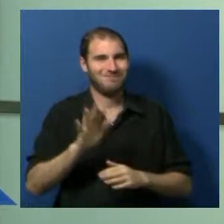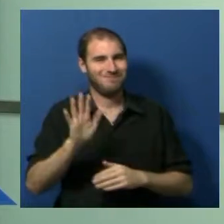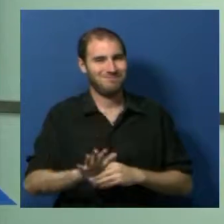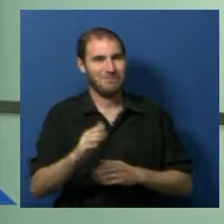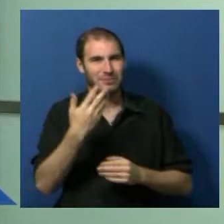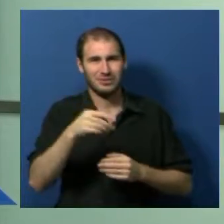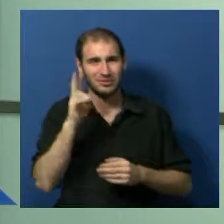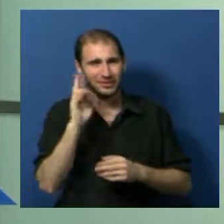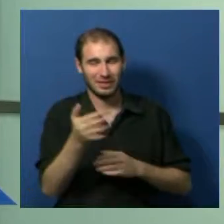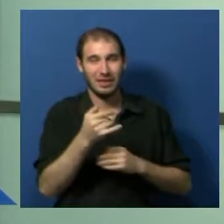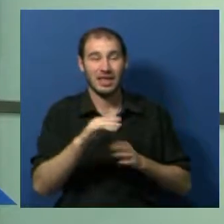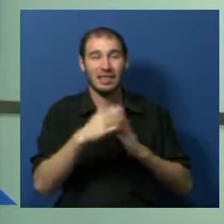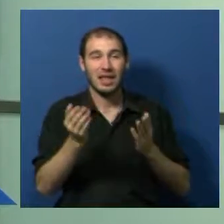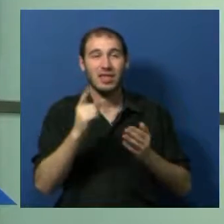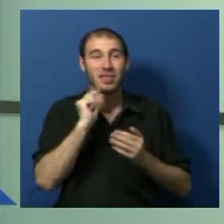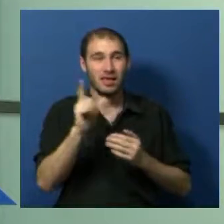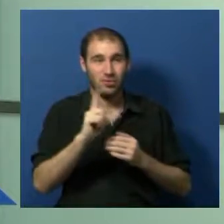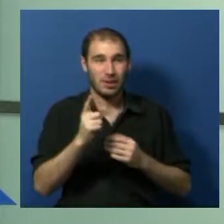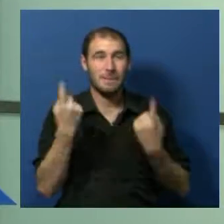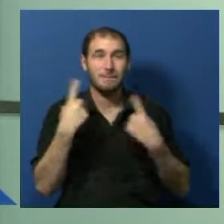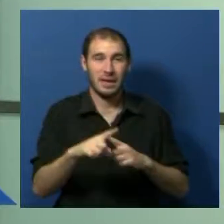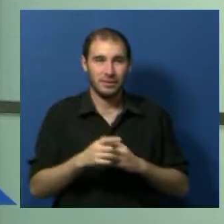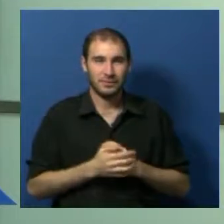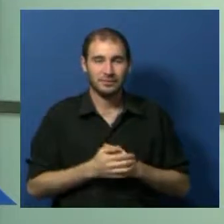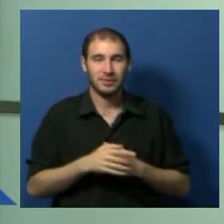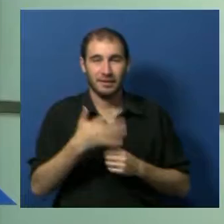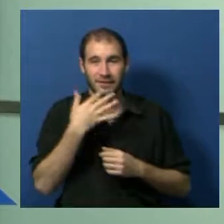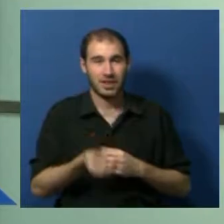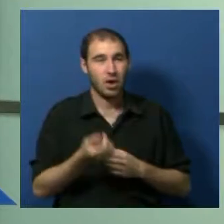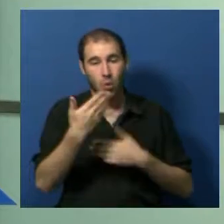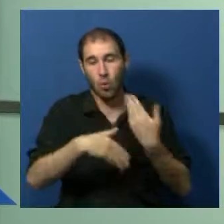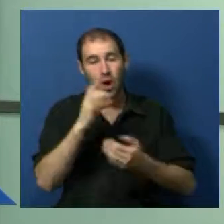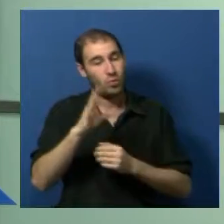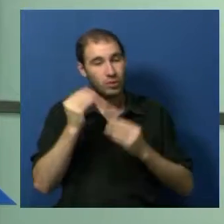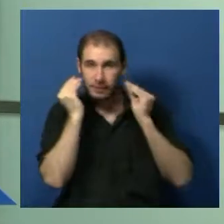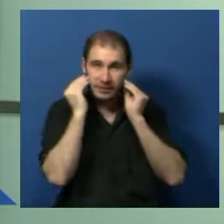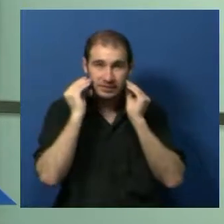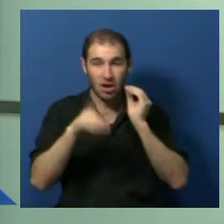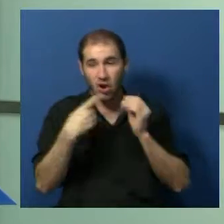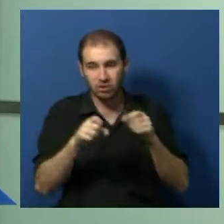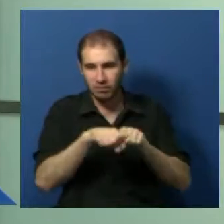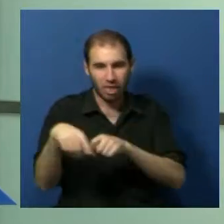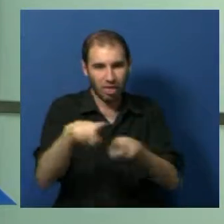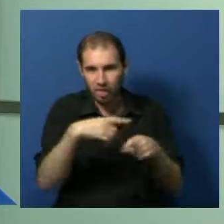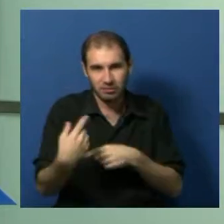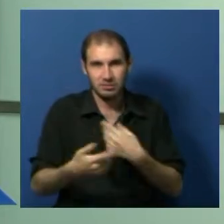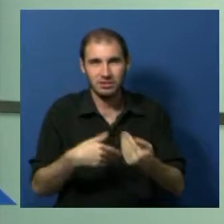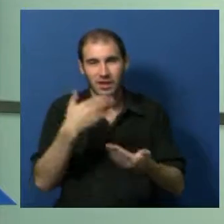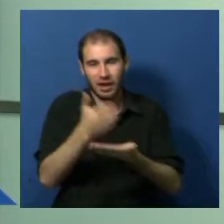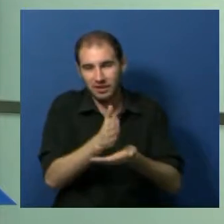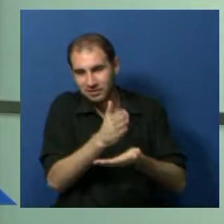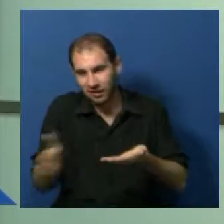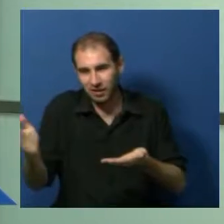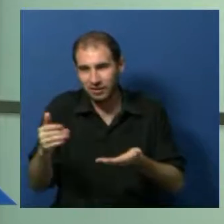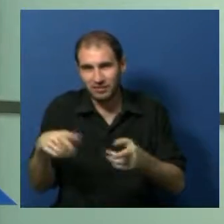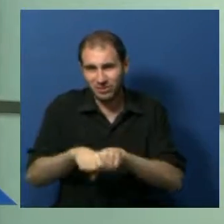mundo lo ha analizado. Con el diario del lunes es verdad, pero realmente es una realidad. El único que juega es Messi y los demás no conectan. De mitad de cancha para arriba